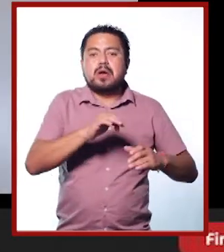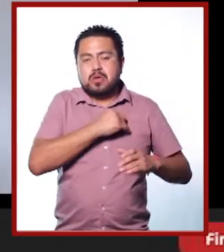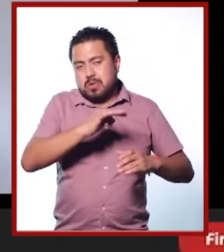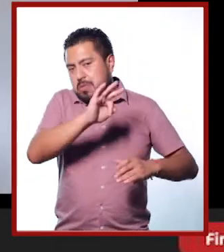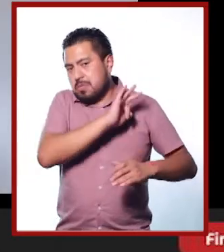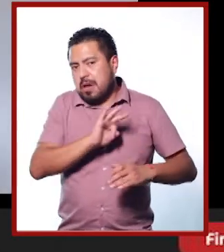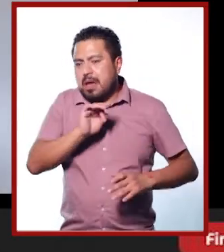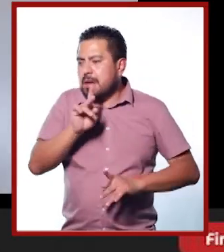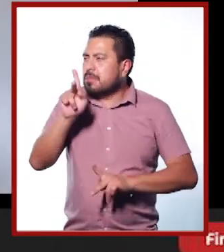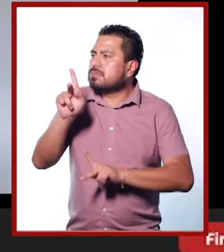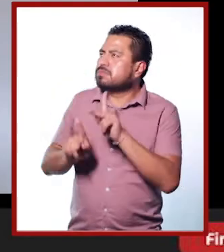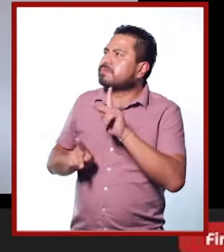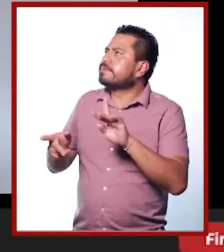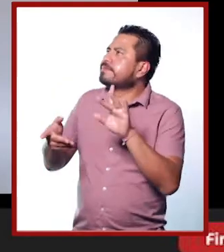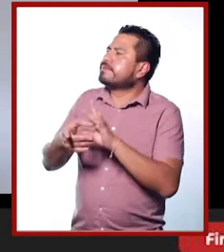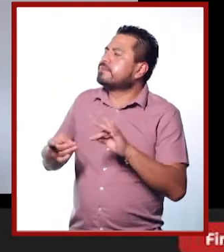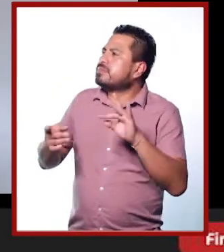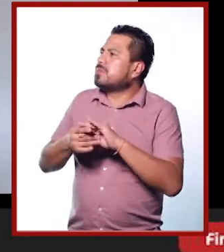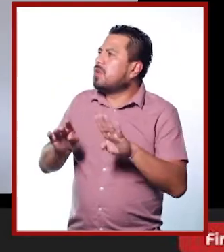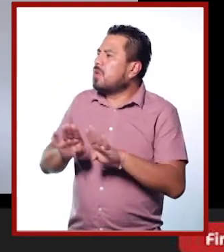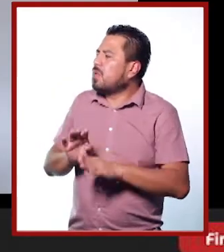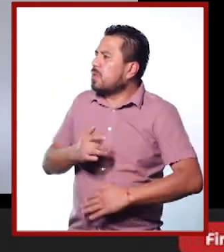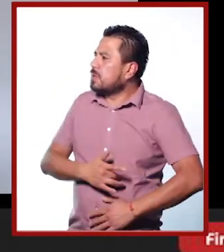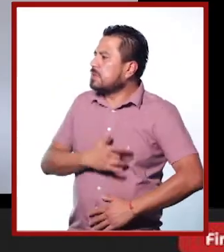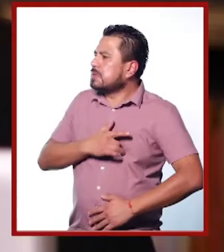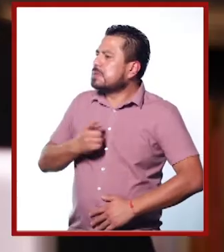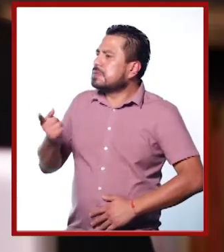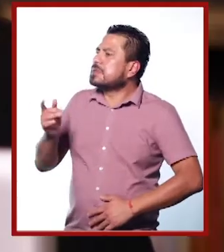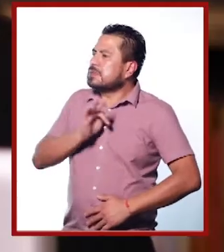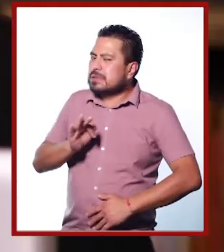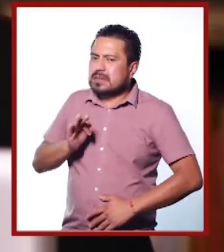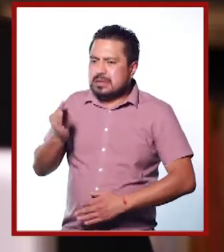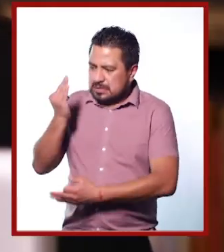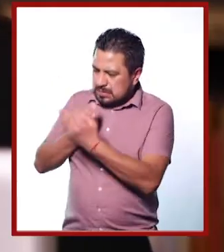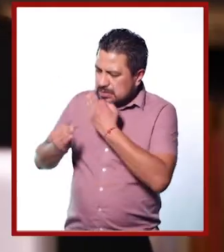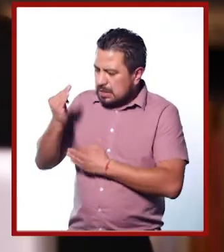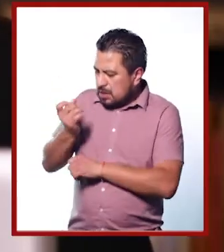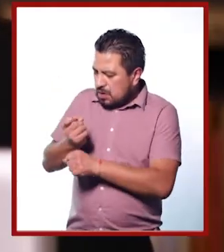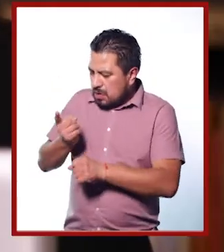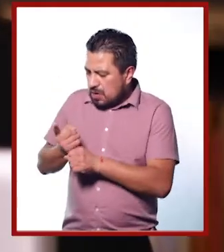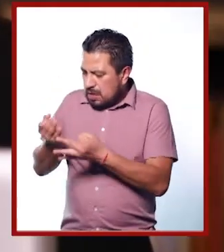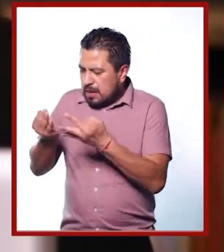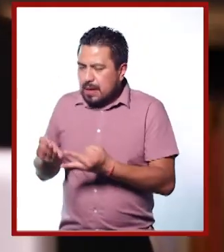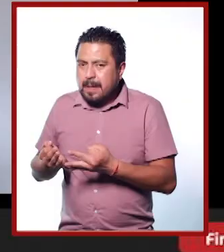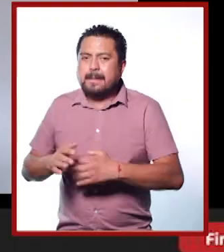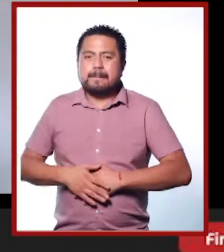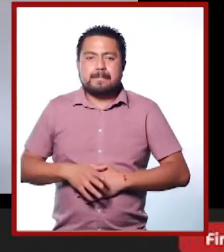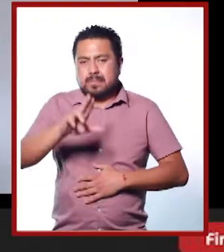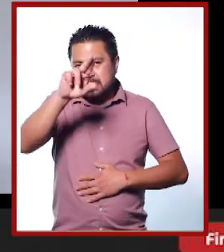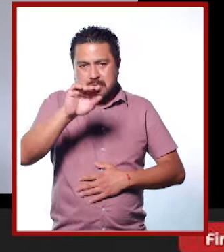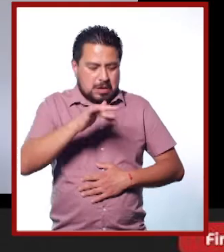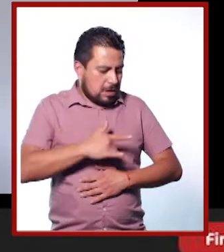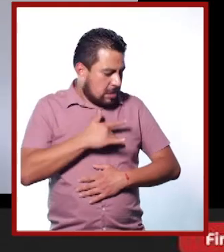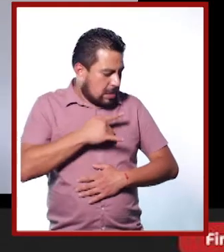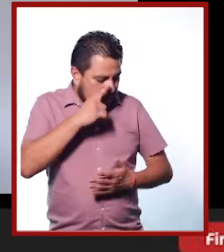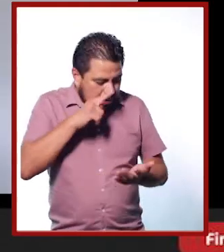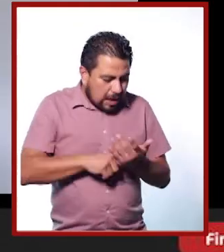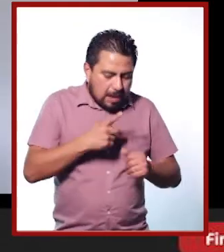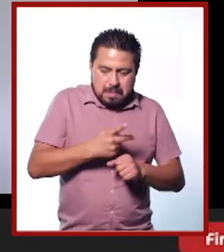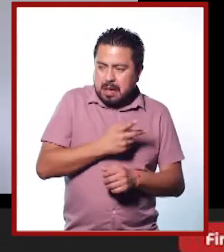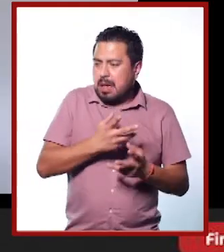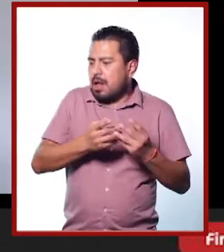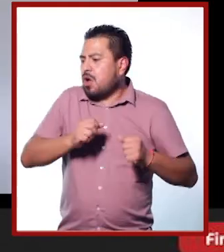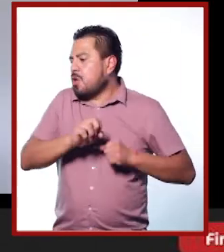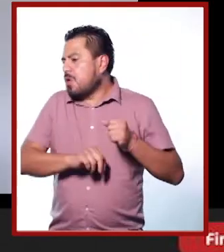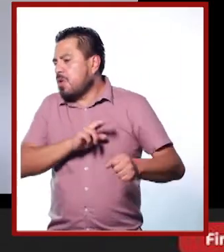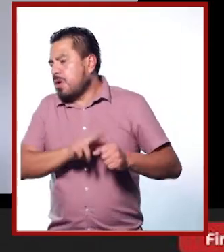son a los que yo les puedo platicar esto de cómo me estoy sintiendo y que ellos me den el tratamiento oportuno y adecuado. No por creer que esto